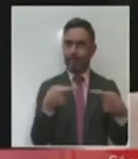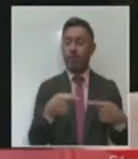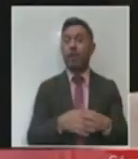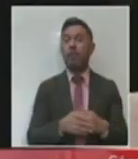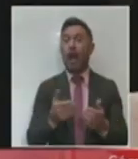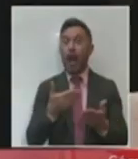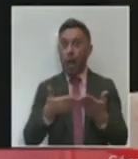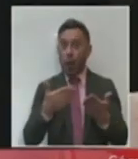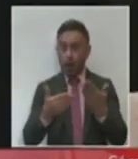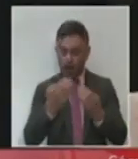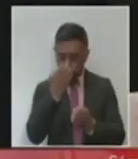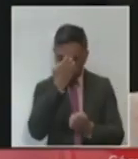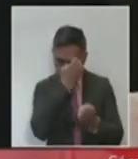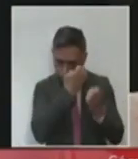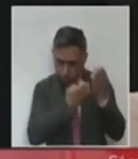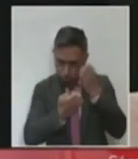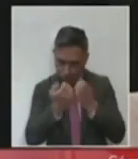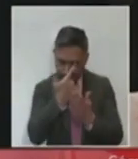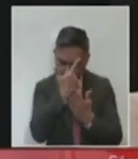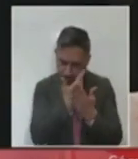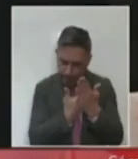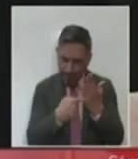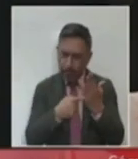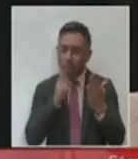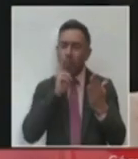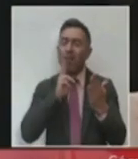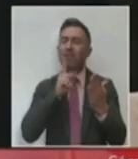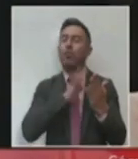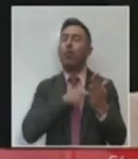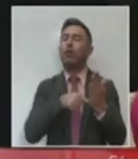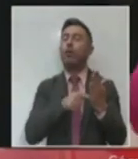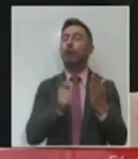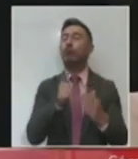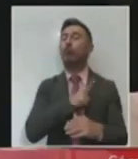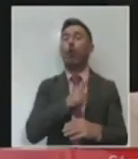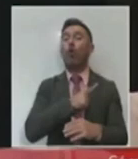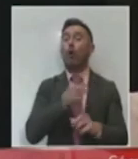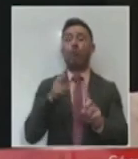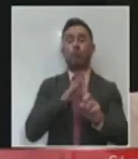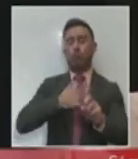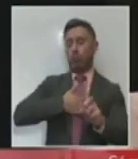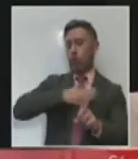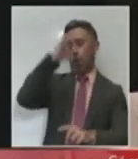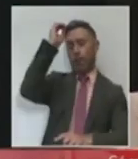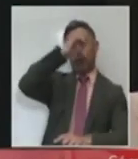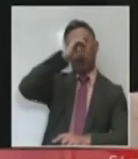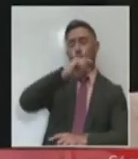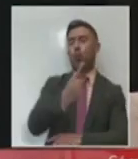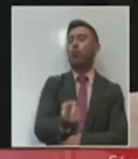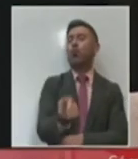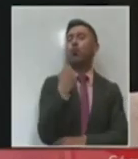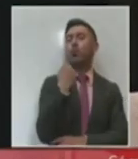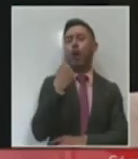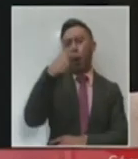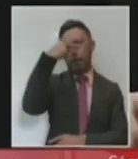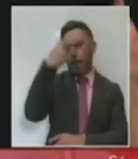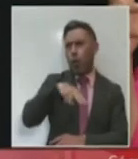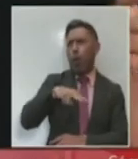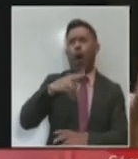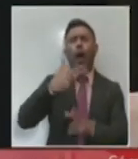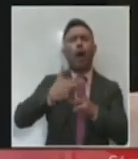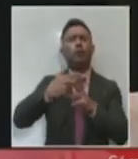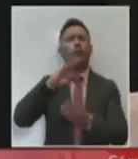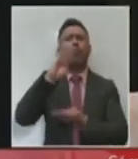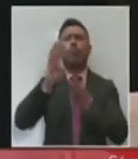vivifica que una sola visión, ni en México ni en el mundo es buena, lo que nosotros